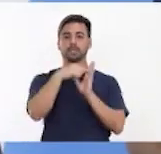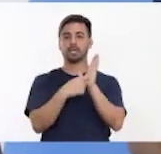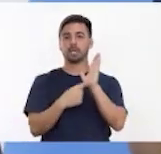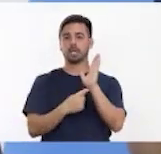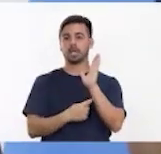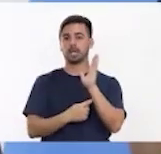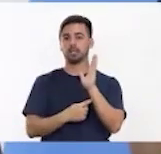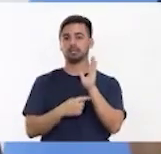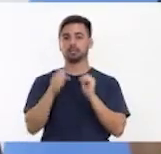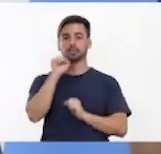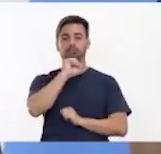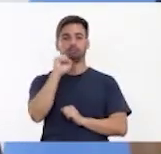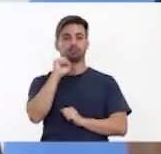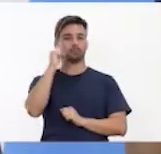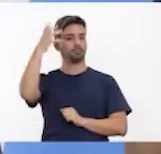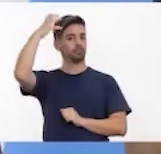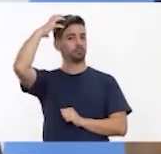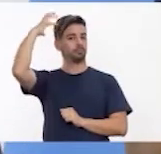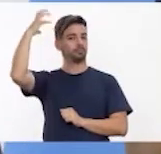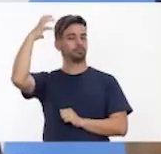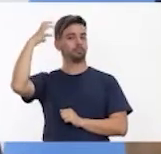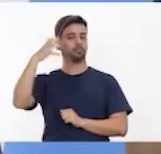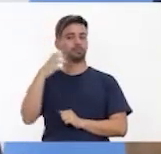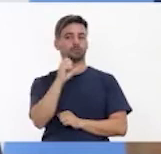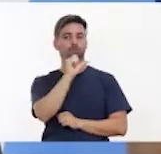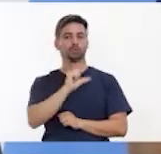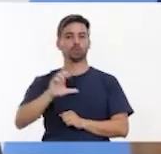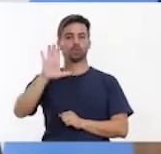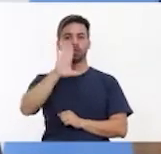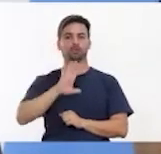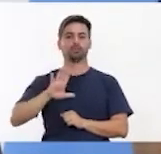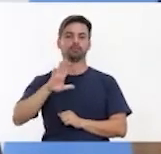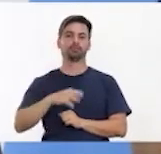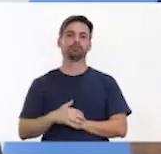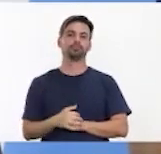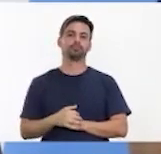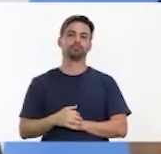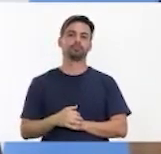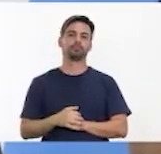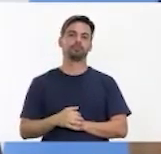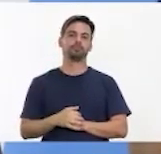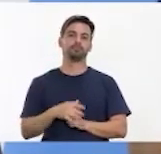Y el carácter soberano e irrevocable del socialismo.